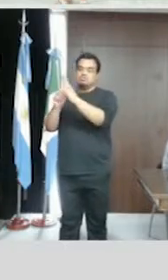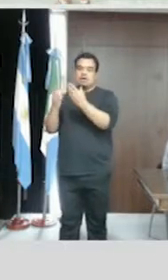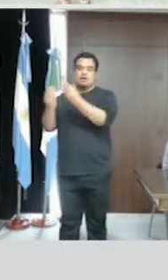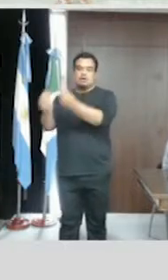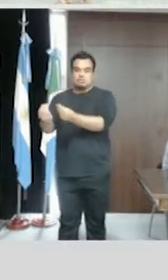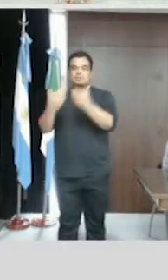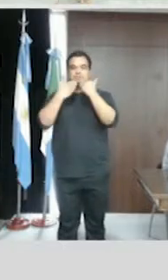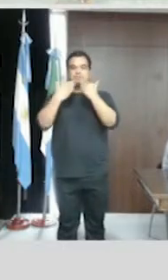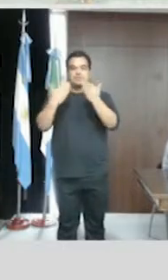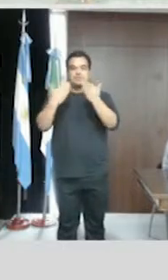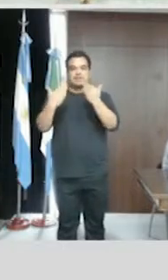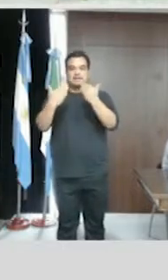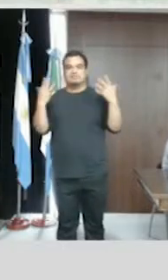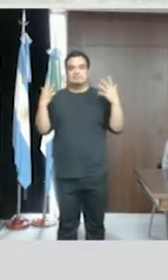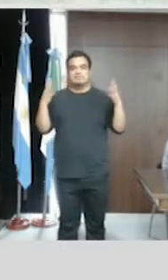Gracias.